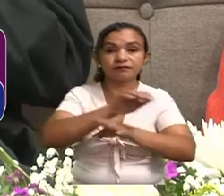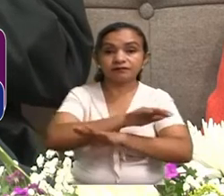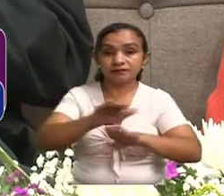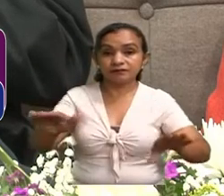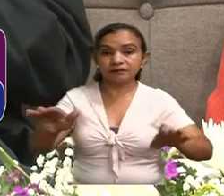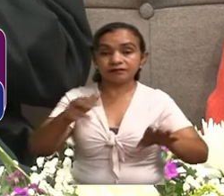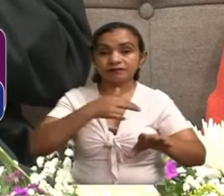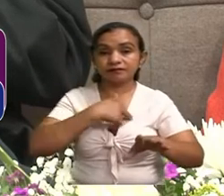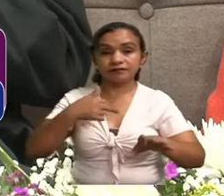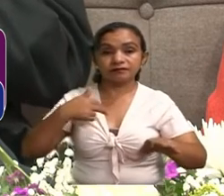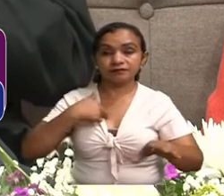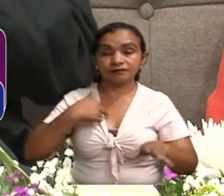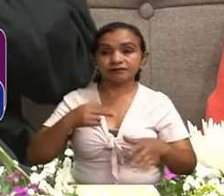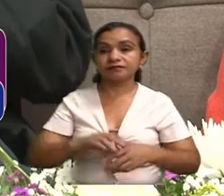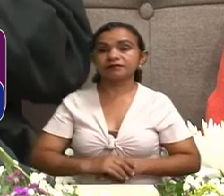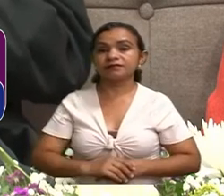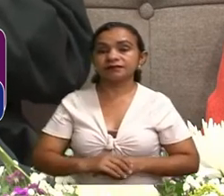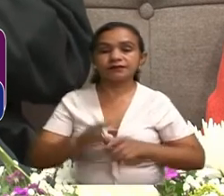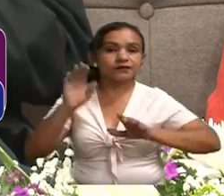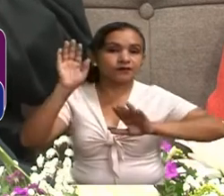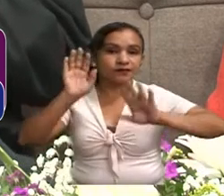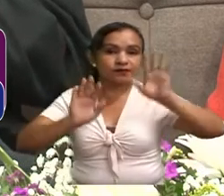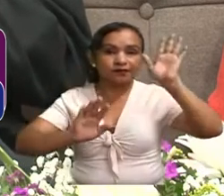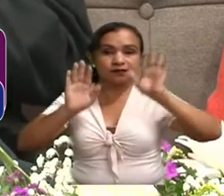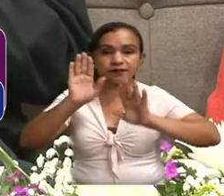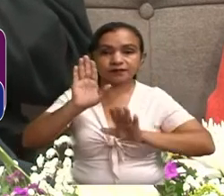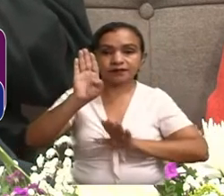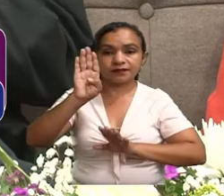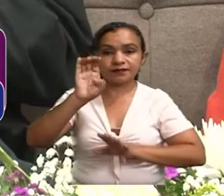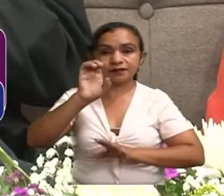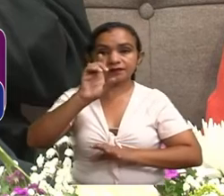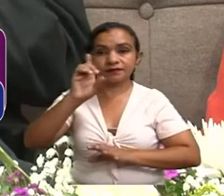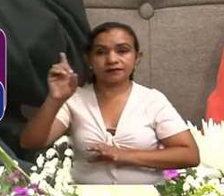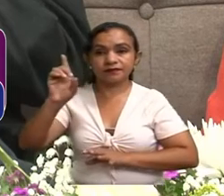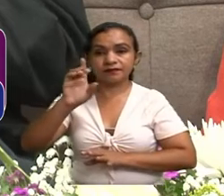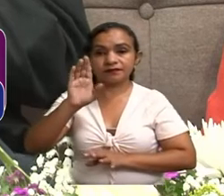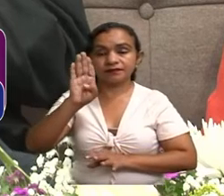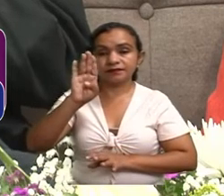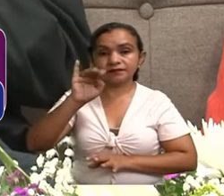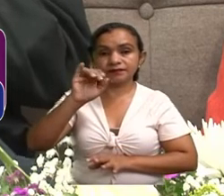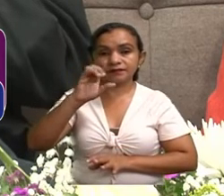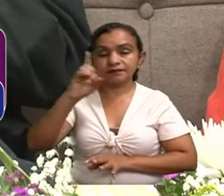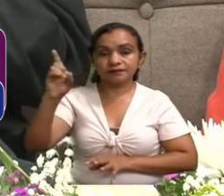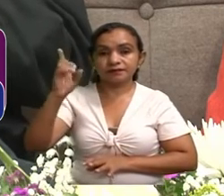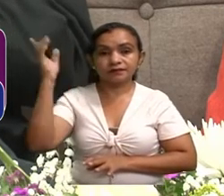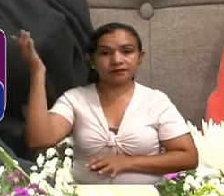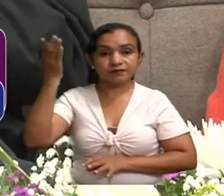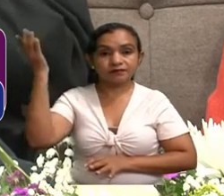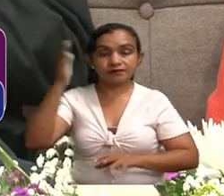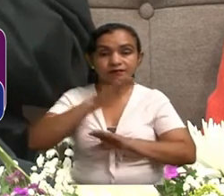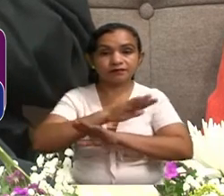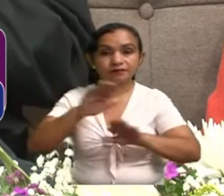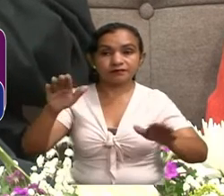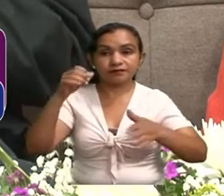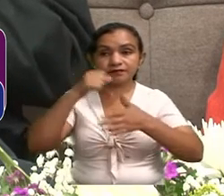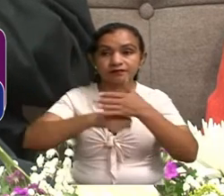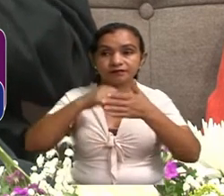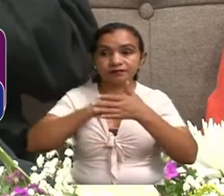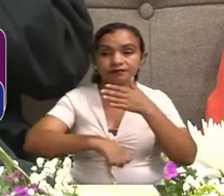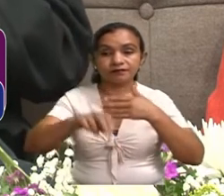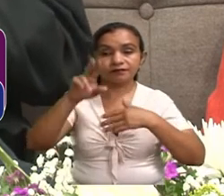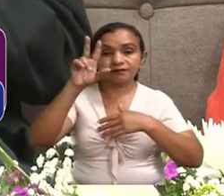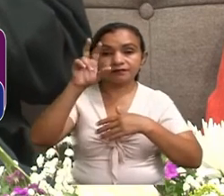tener la participación del BID con una conferencia de clausura que se llama El desafío de no dejar